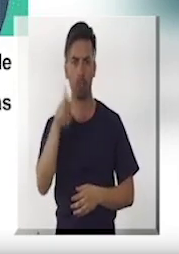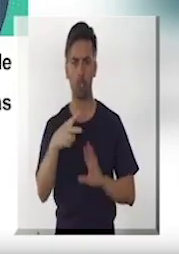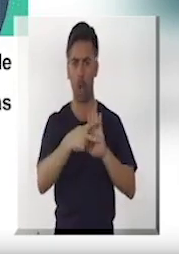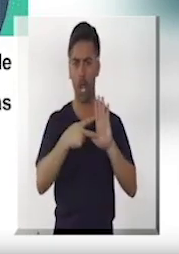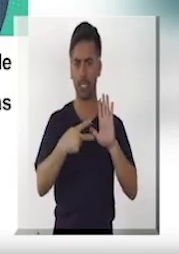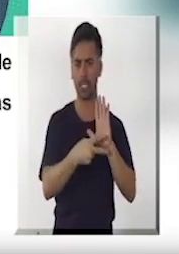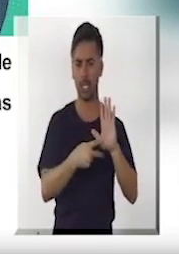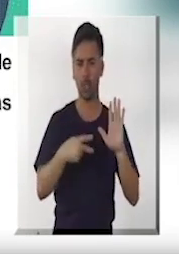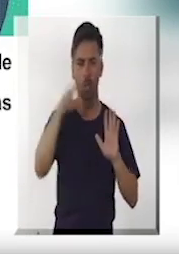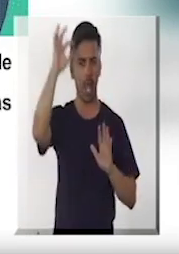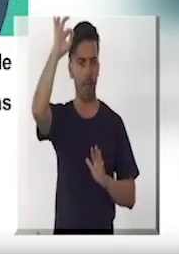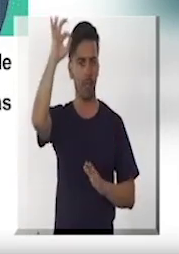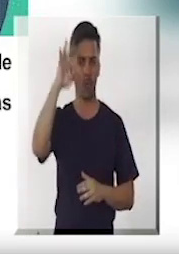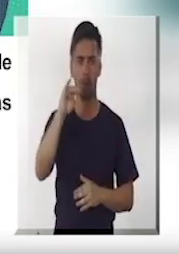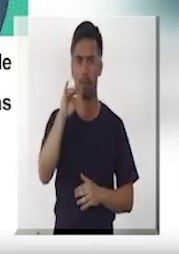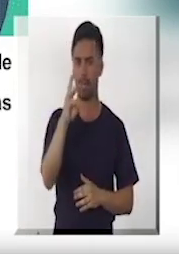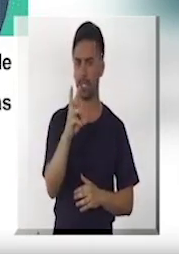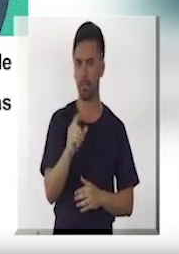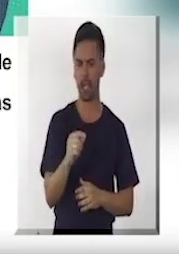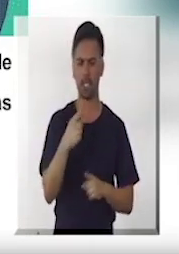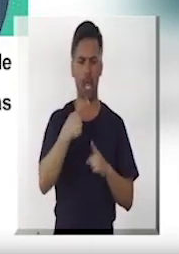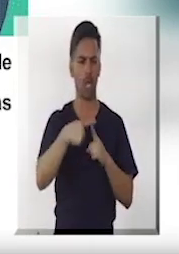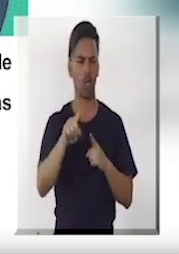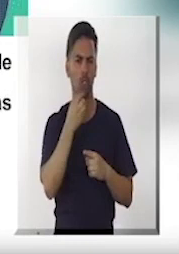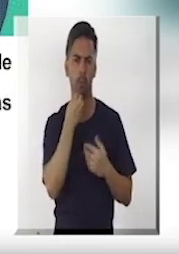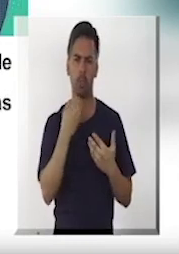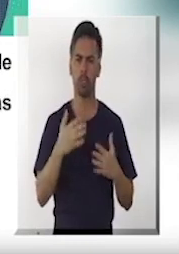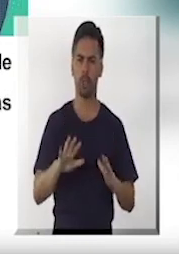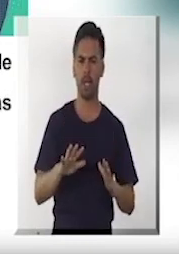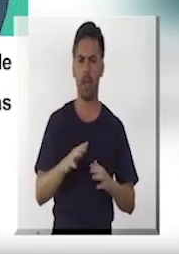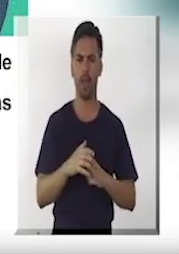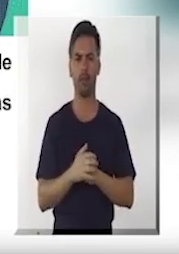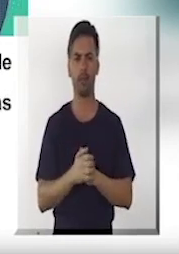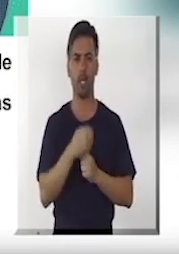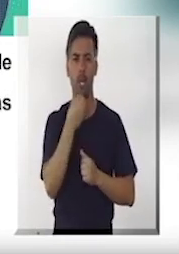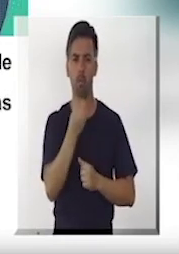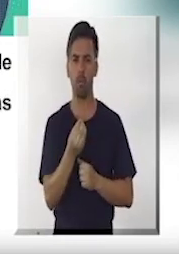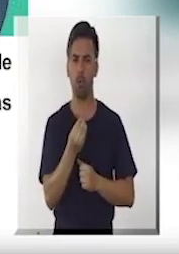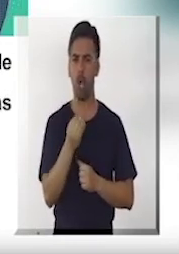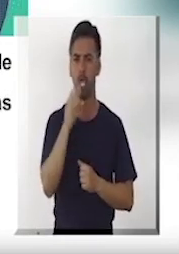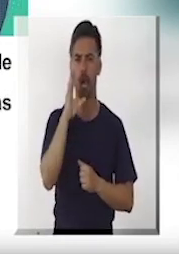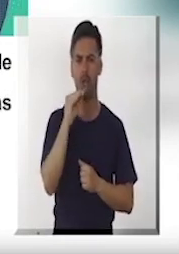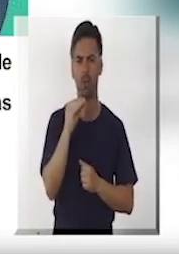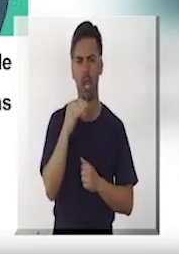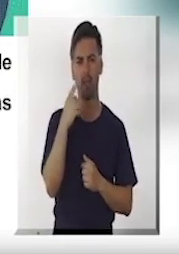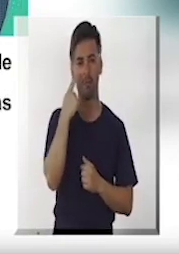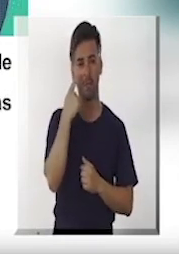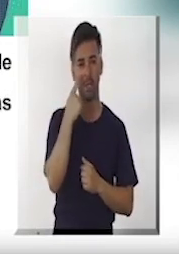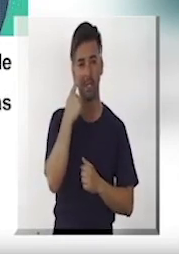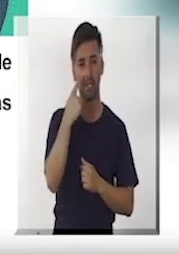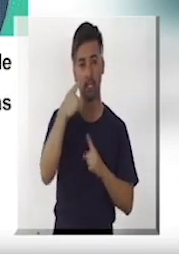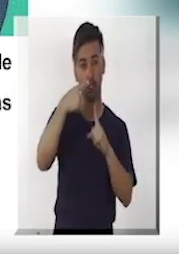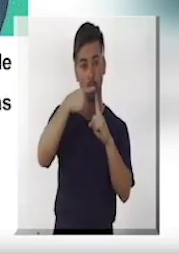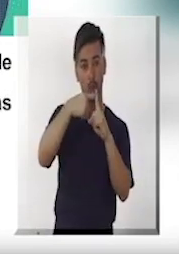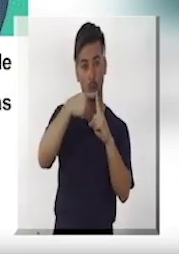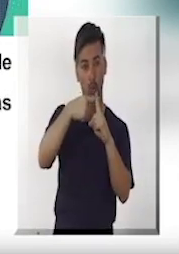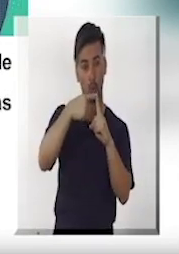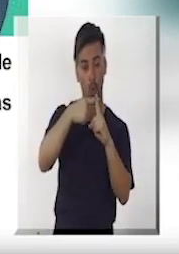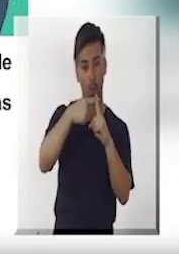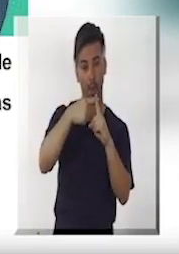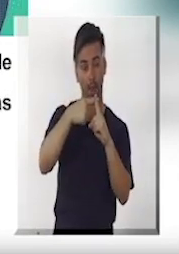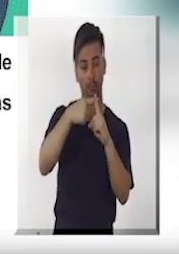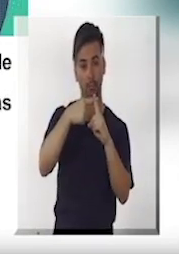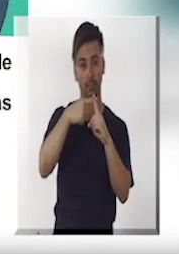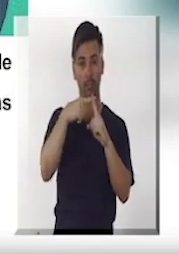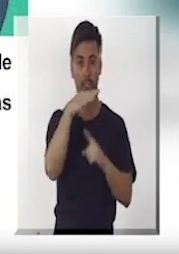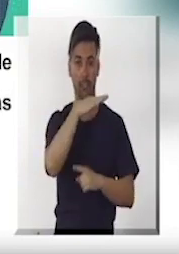Pero existen otras posibilidades. Pudiéramos hablar, fíjense que hablamos de la suma dividido por